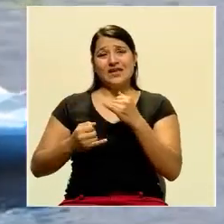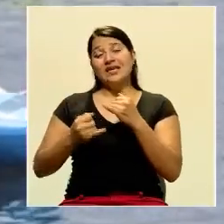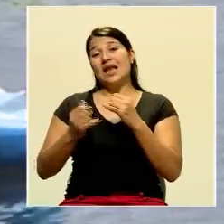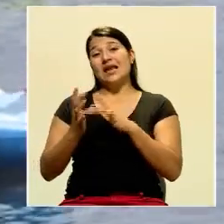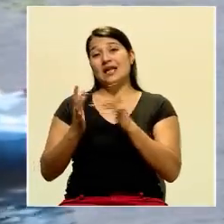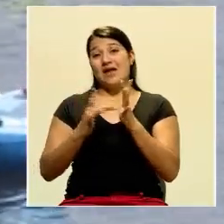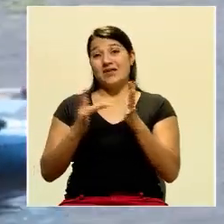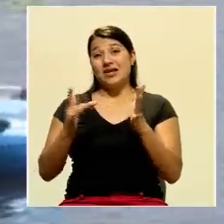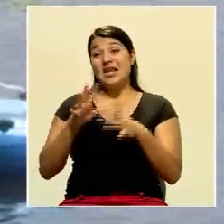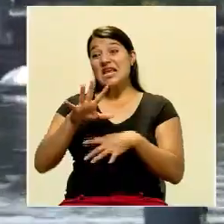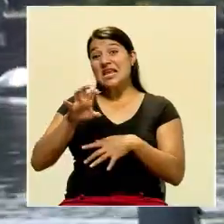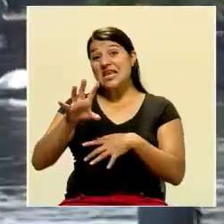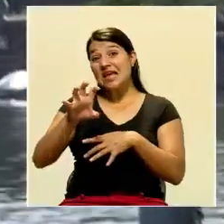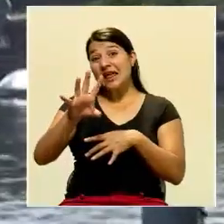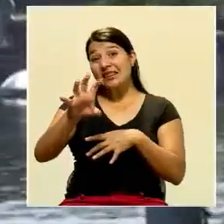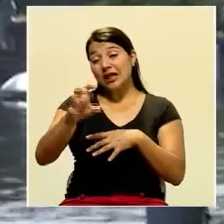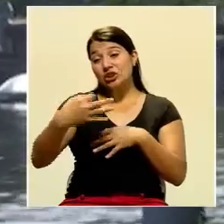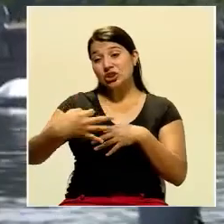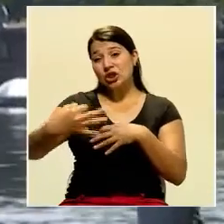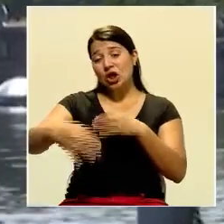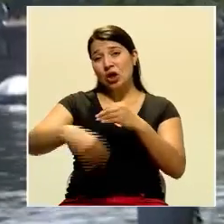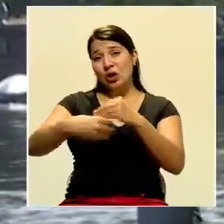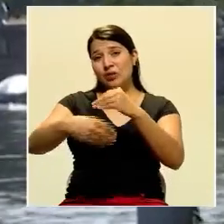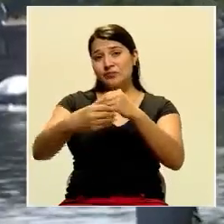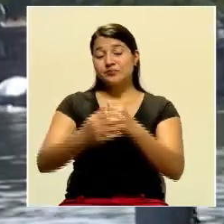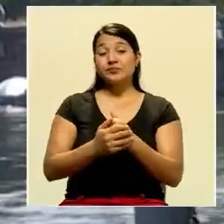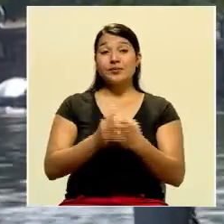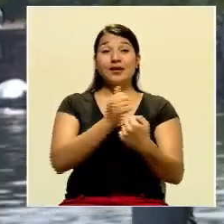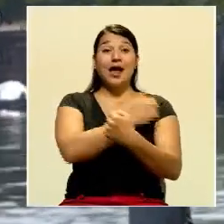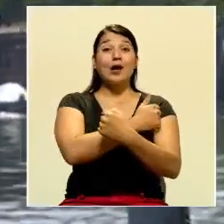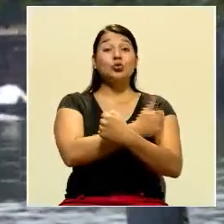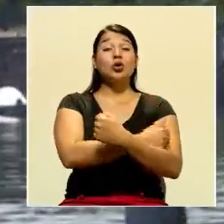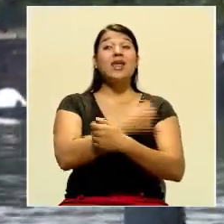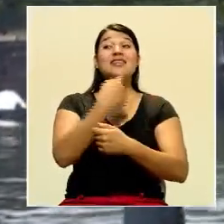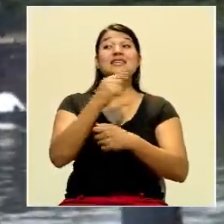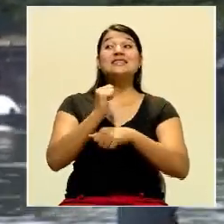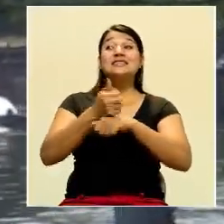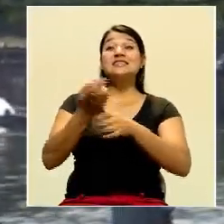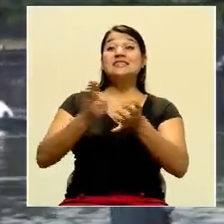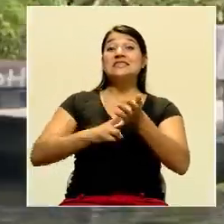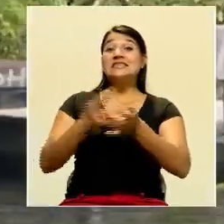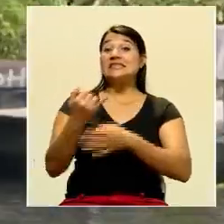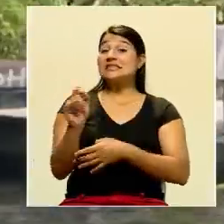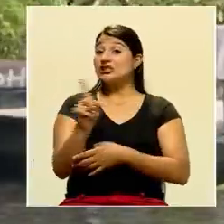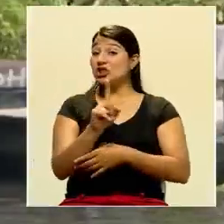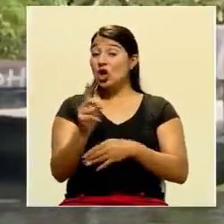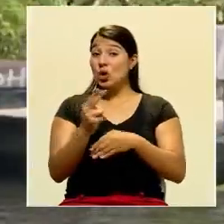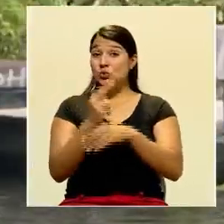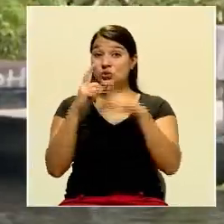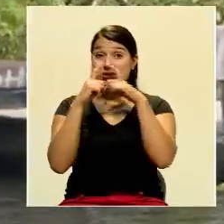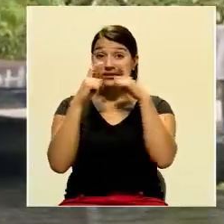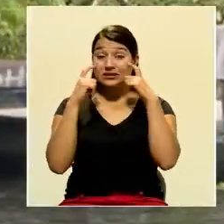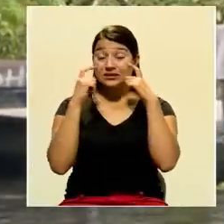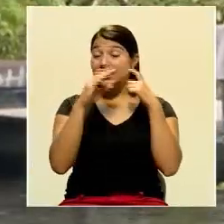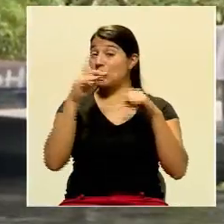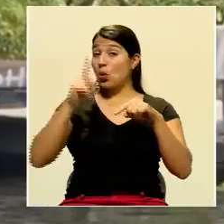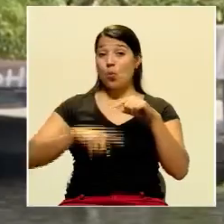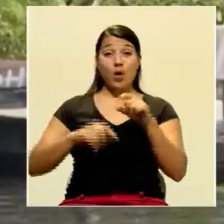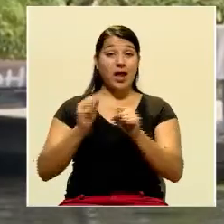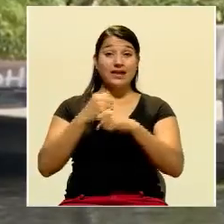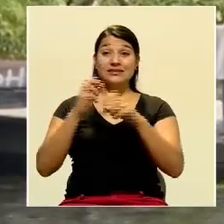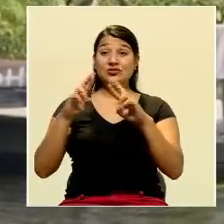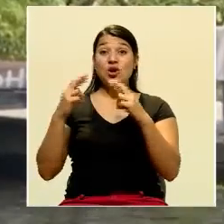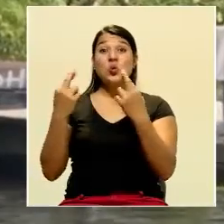1.500 nuevos casos diarios. Las autoridades anunciaron que impondrán multas a quienes no usen mascarillas y no podrá haber reuniones de